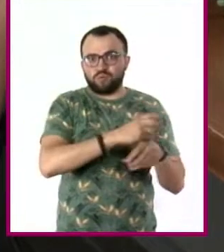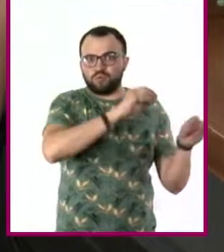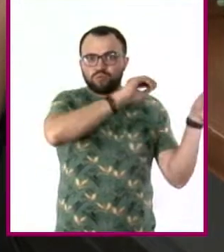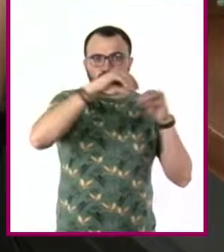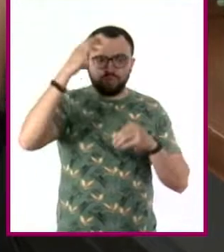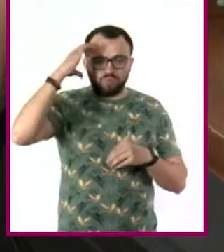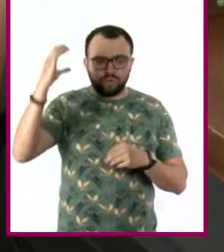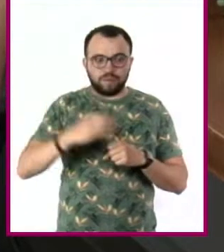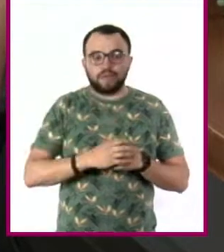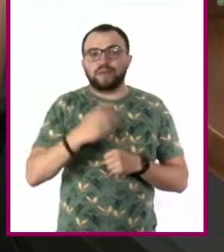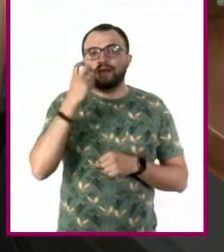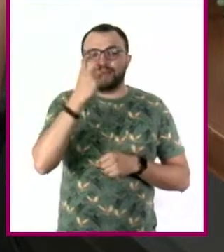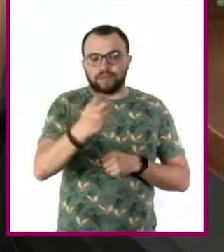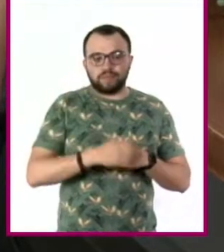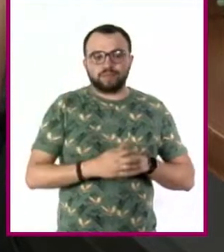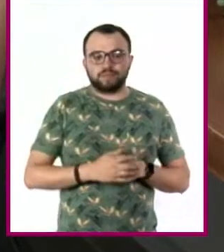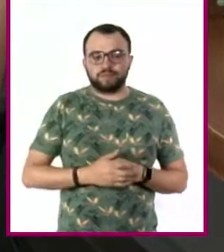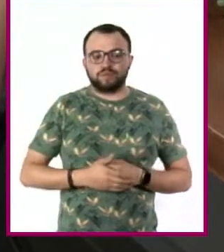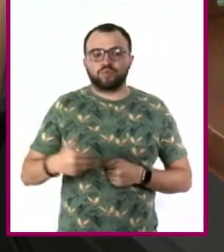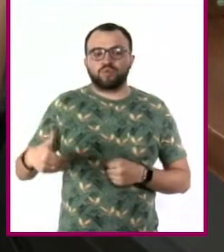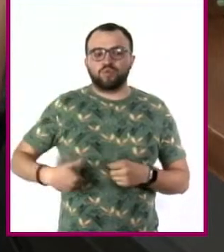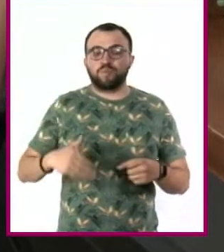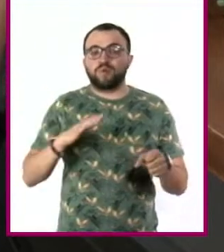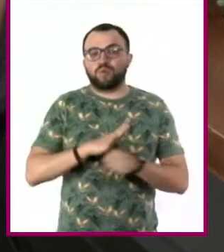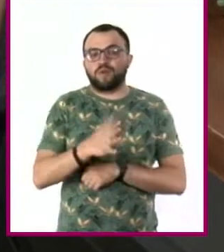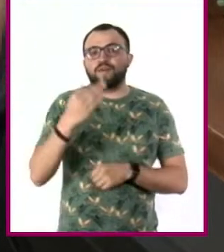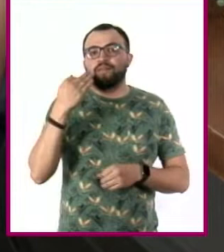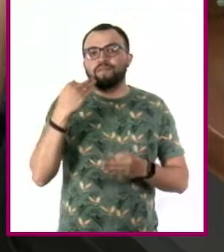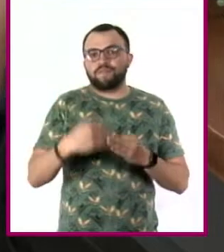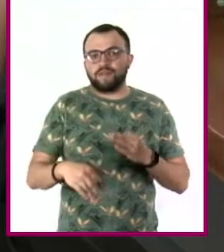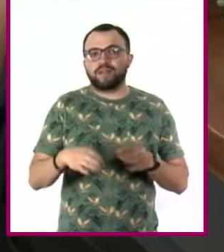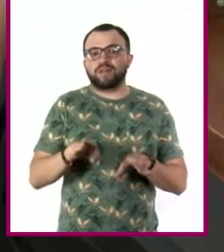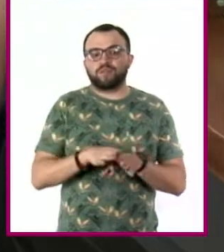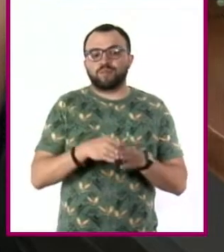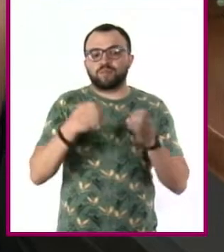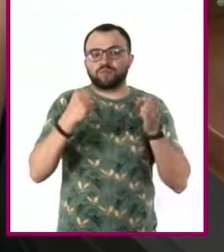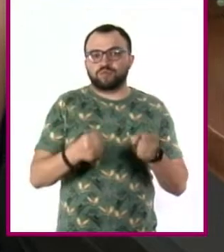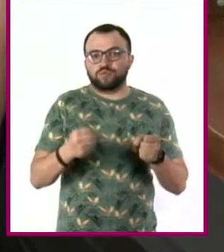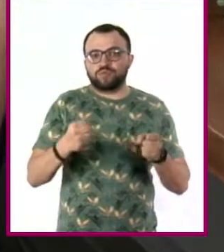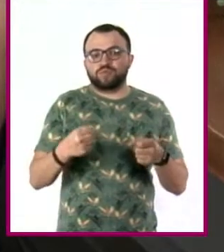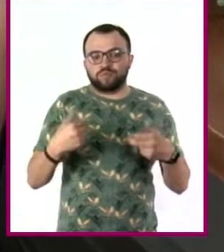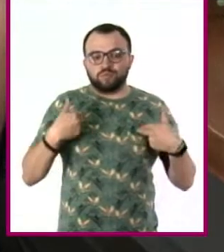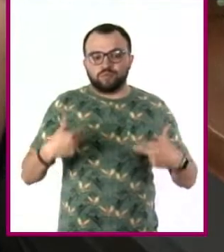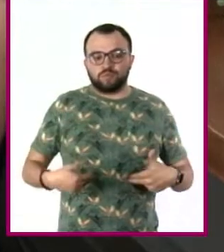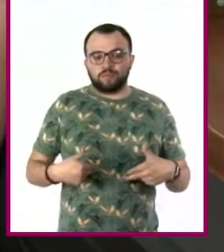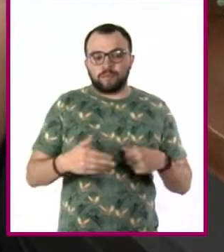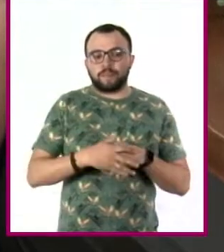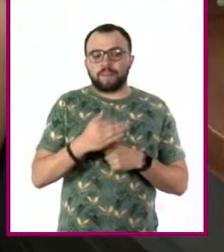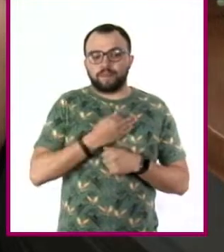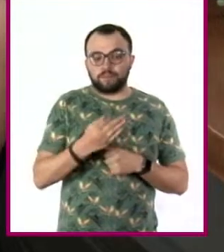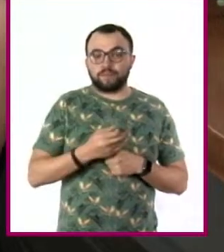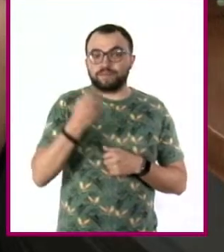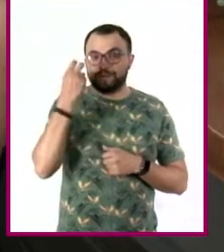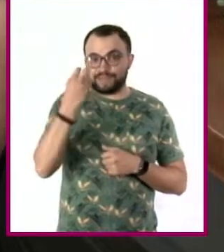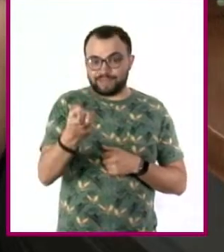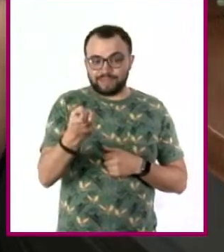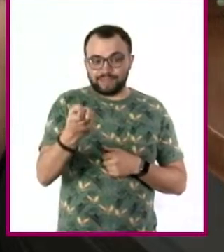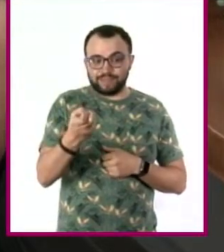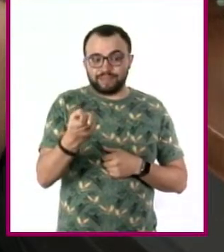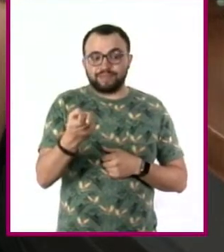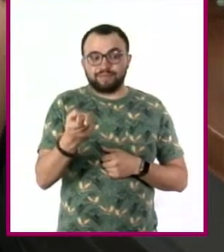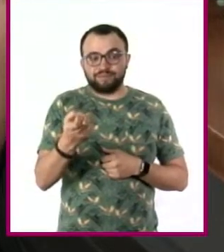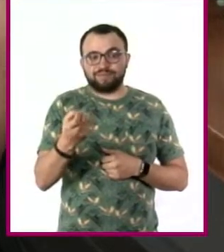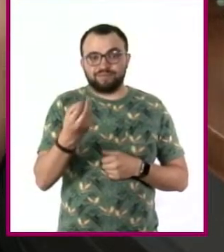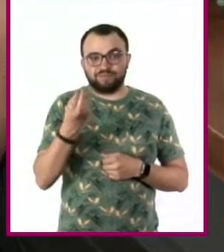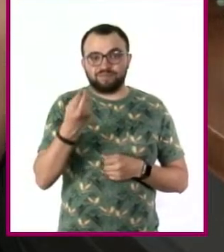Exacto, es en parte causada por la falta de seguridad humana. Bueno, maestro, pues ese fenómeno es inquietante y